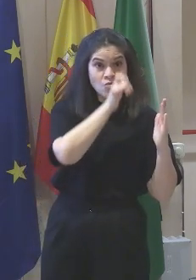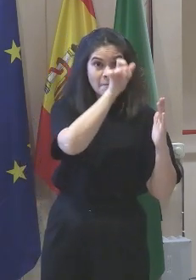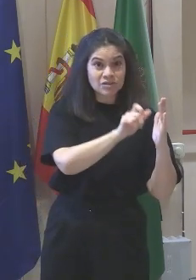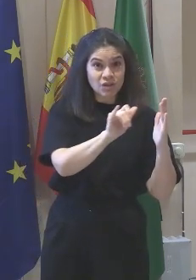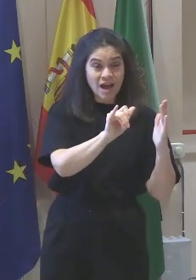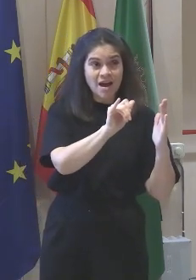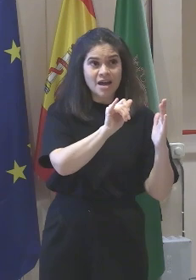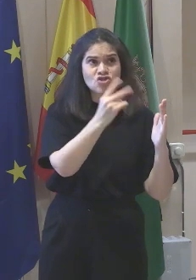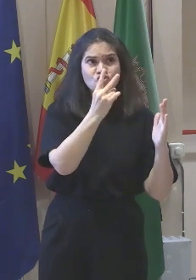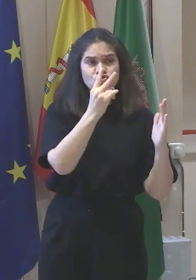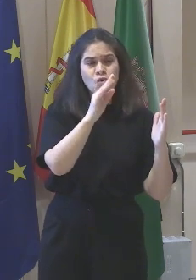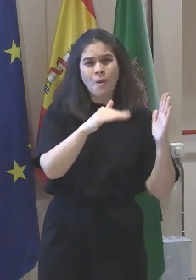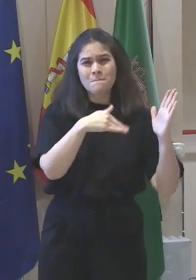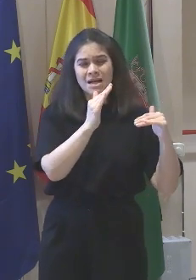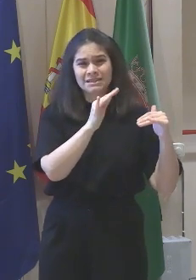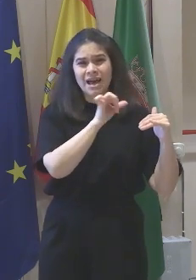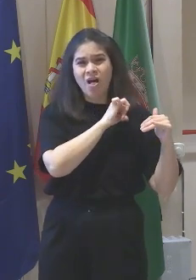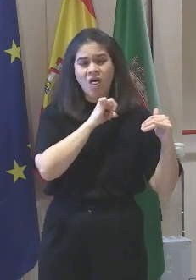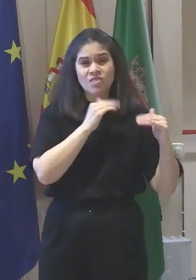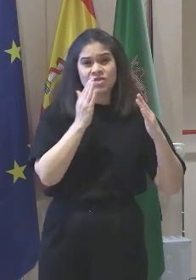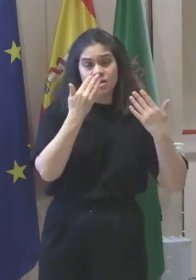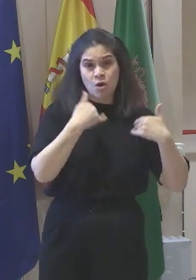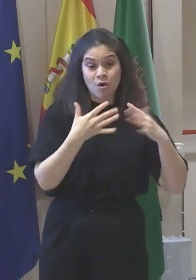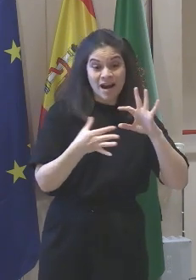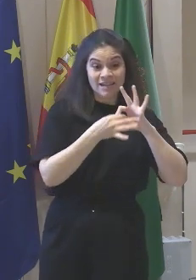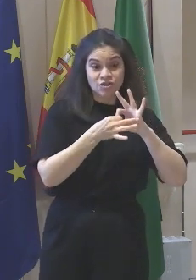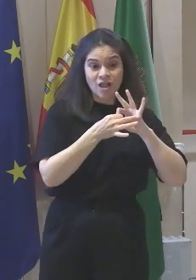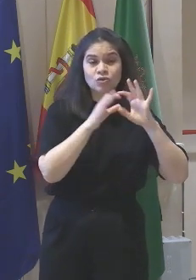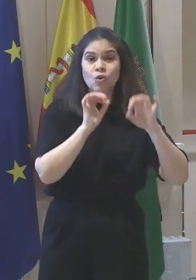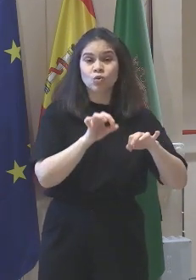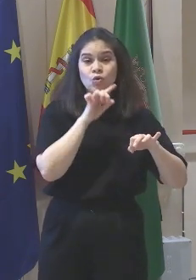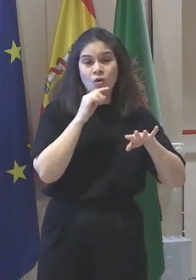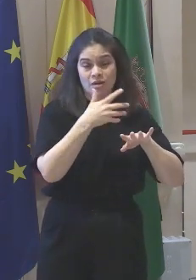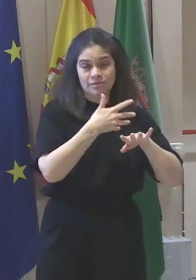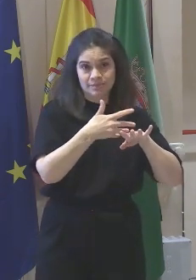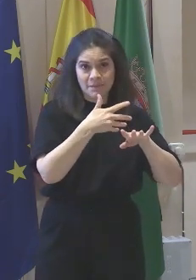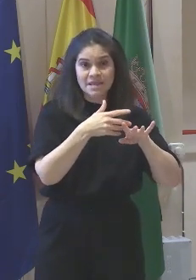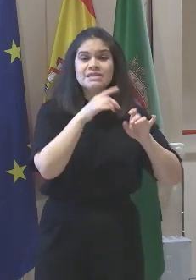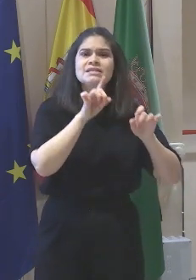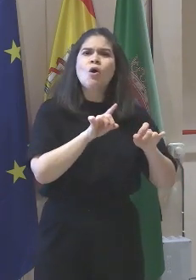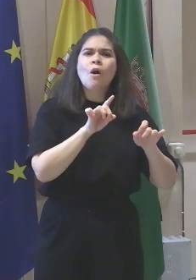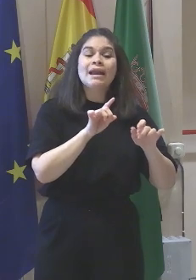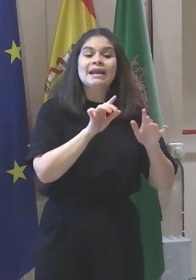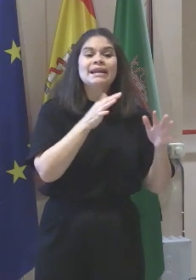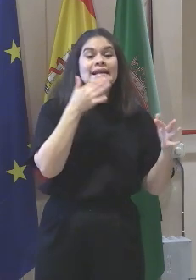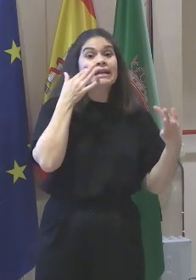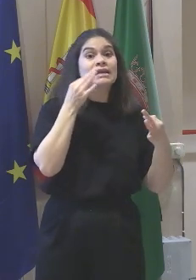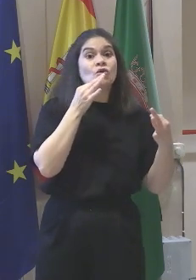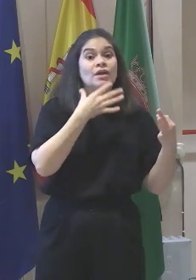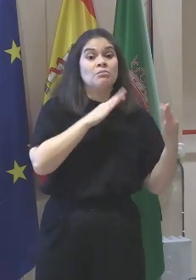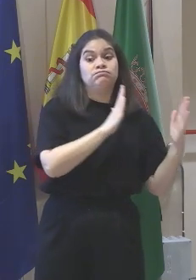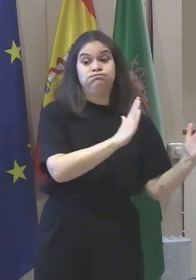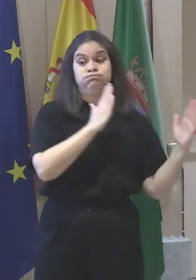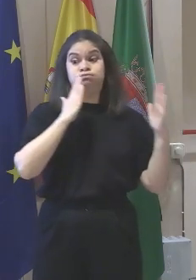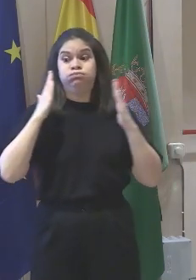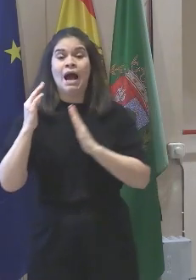más anticuerpos relacionados con la diabetes positivos y glucemia normal, el riesgo de progresión a estadio 3 en